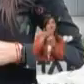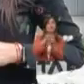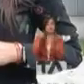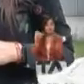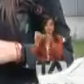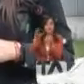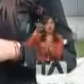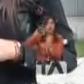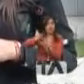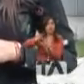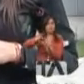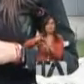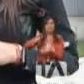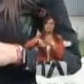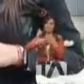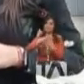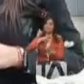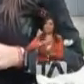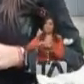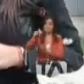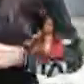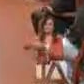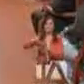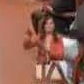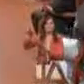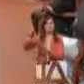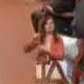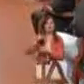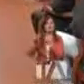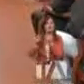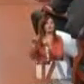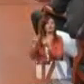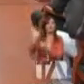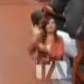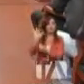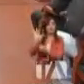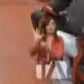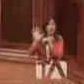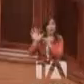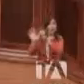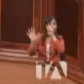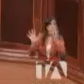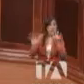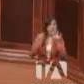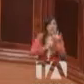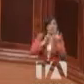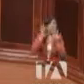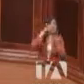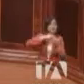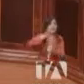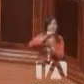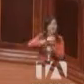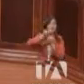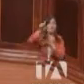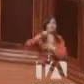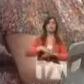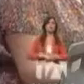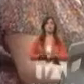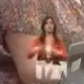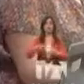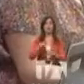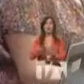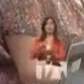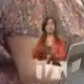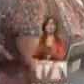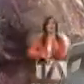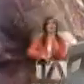de votación, fueron aprobados por parte de los 4 de 5 consejeros que estuvieron en esta sesión de 6 de diciembre. Respecto al costo de impresión de